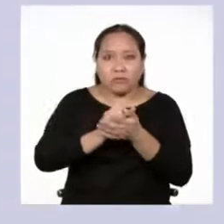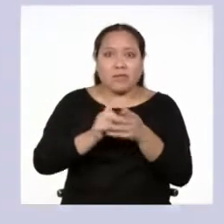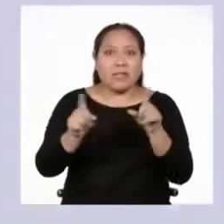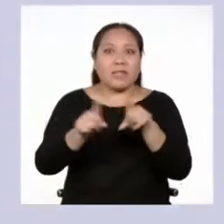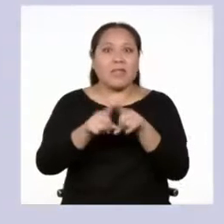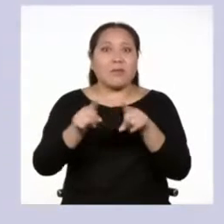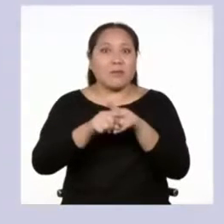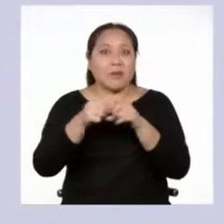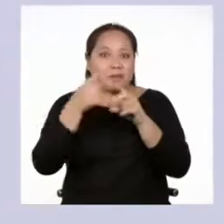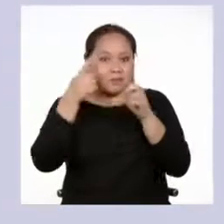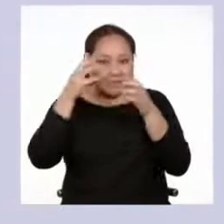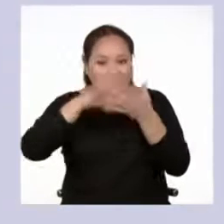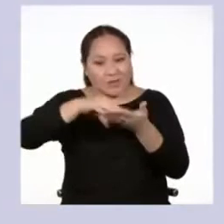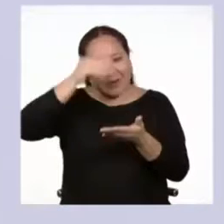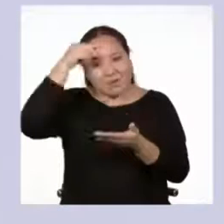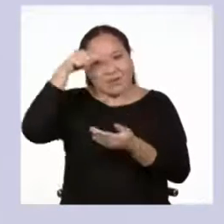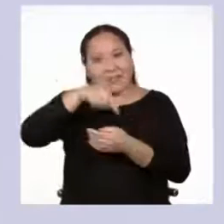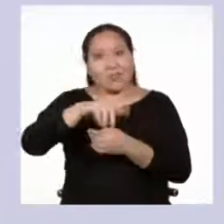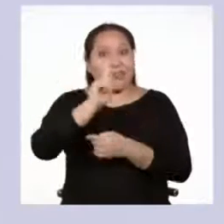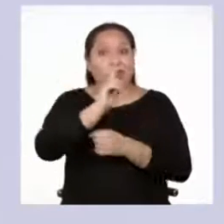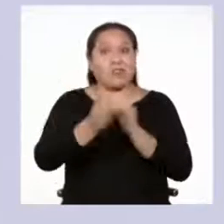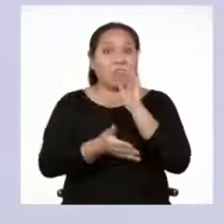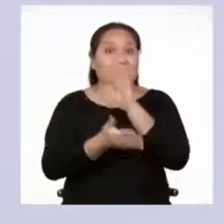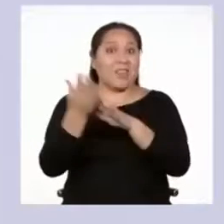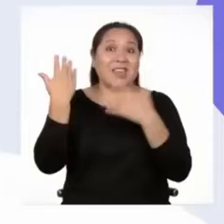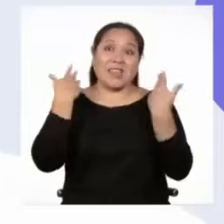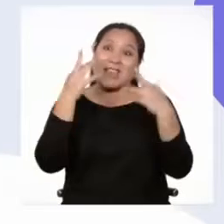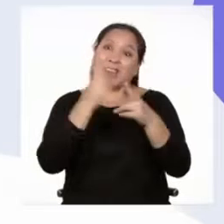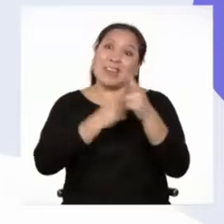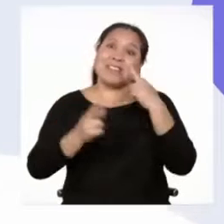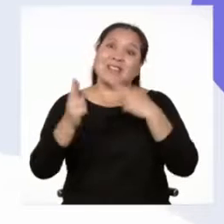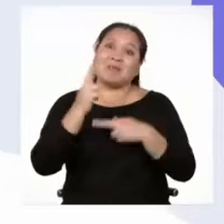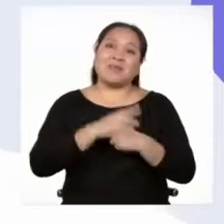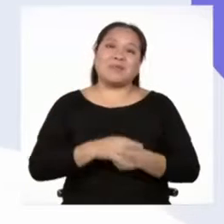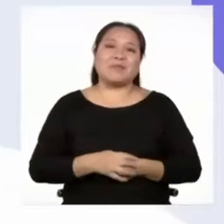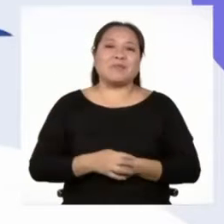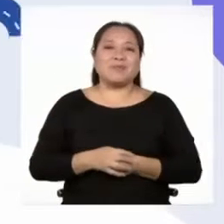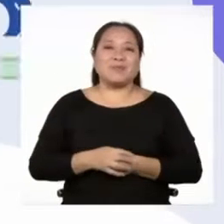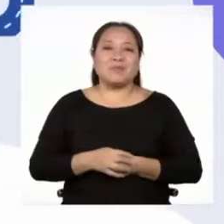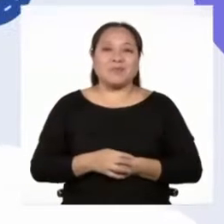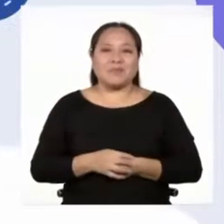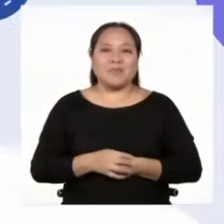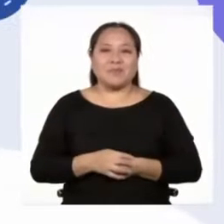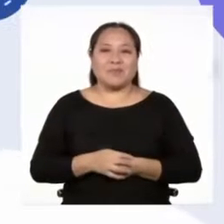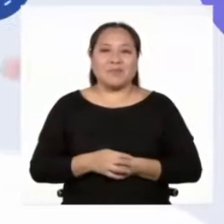ello. Así que no se vayan, ya volvemos.